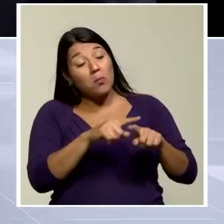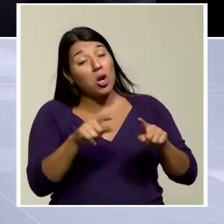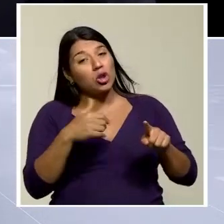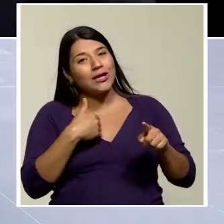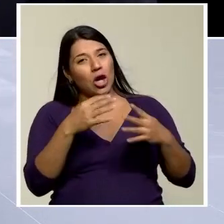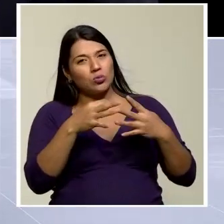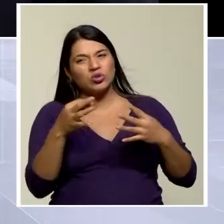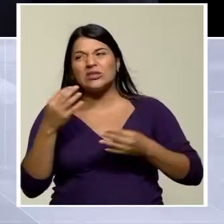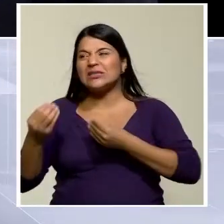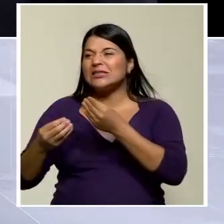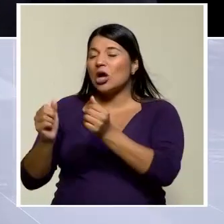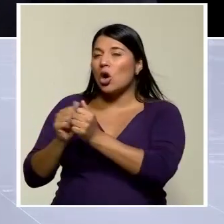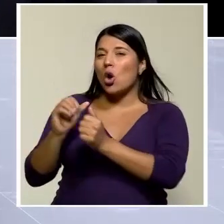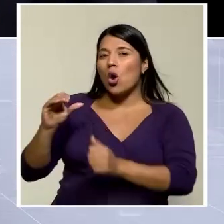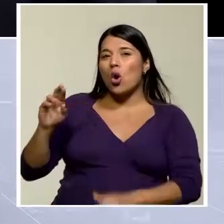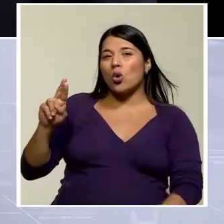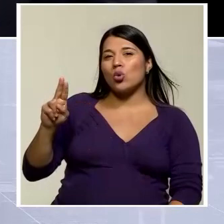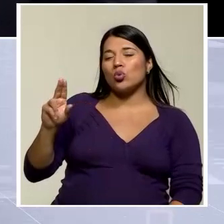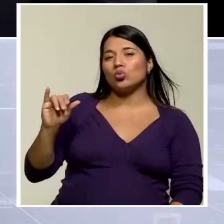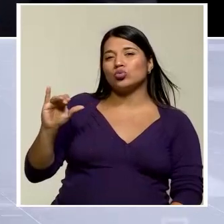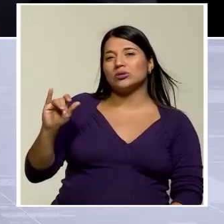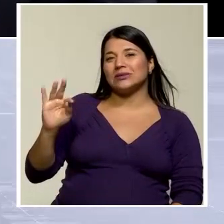con Cruzitas?